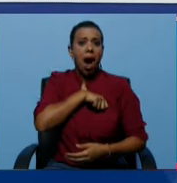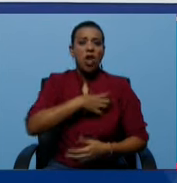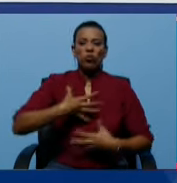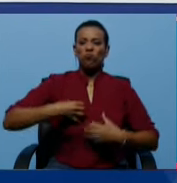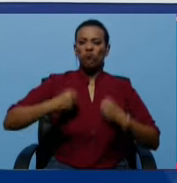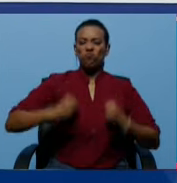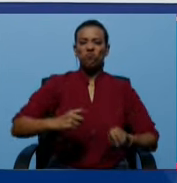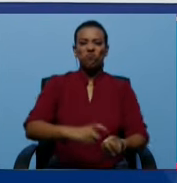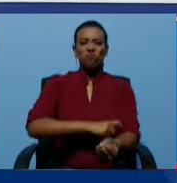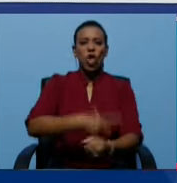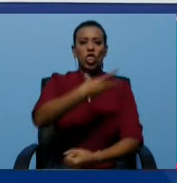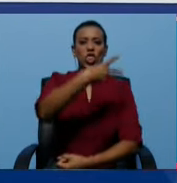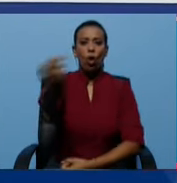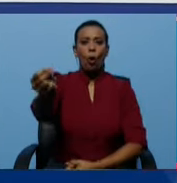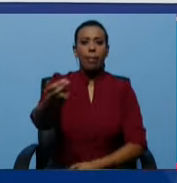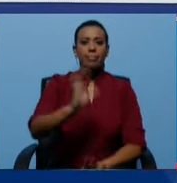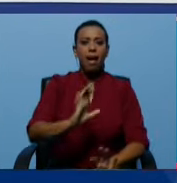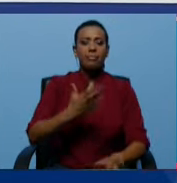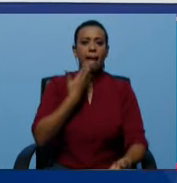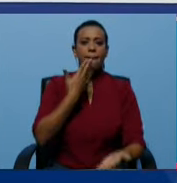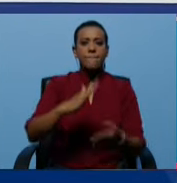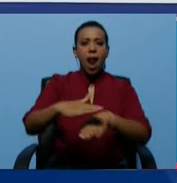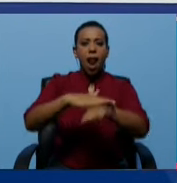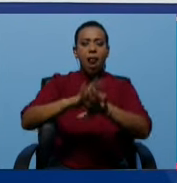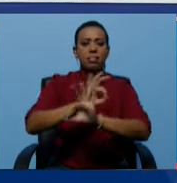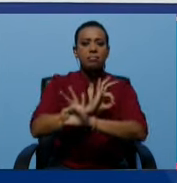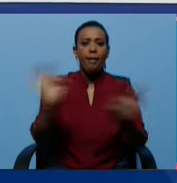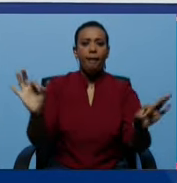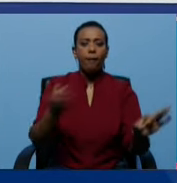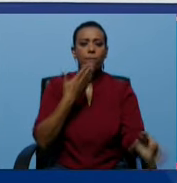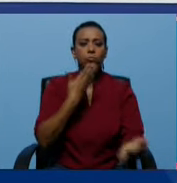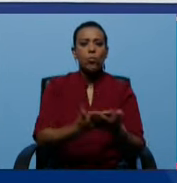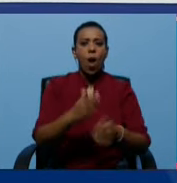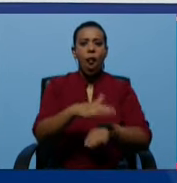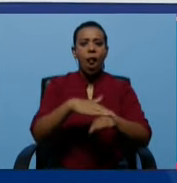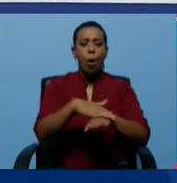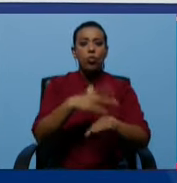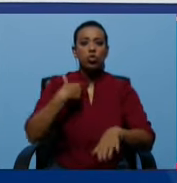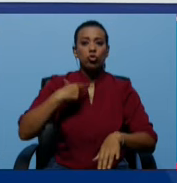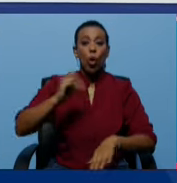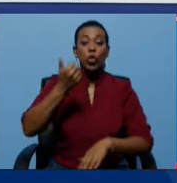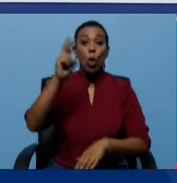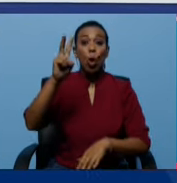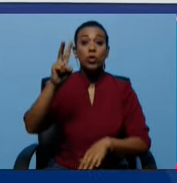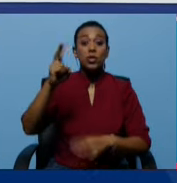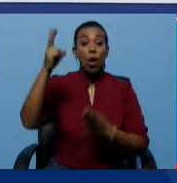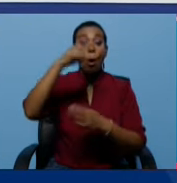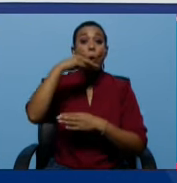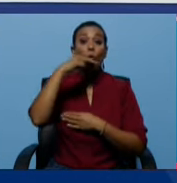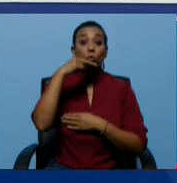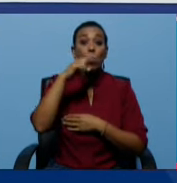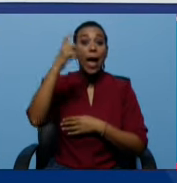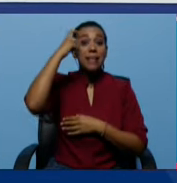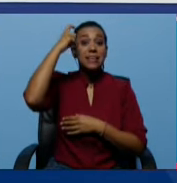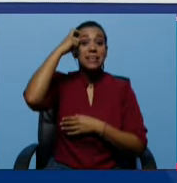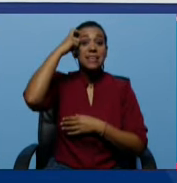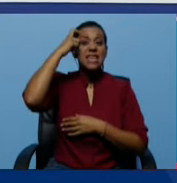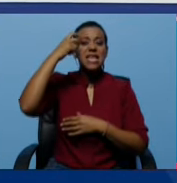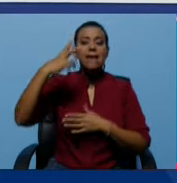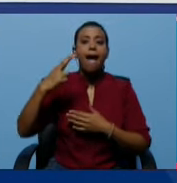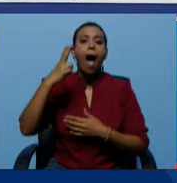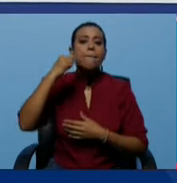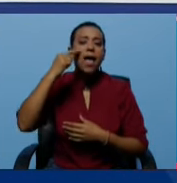soberbio, dijo: no tenemos nada que pedir perdón. Ellos salen el 12 de octubre a celebrar el Día de la